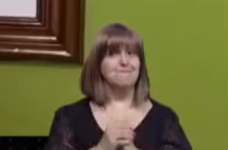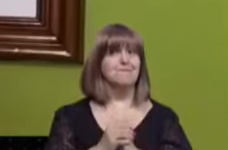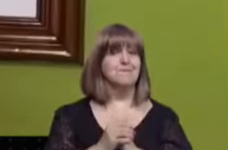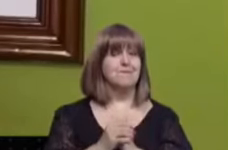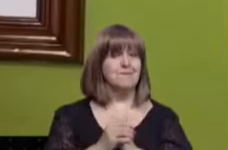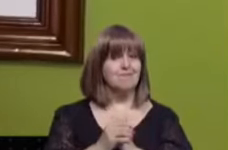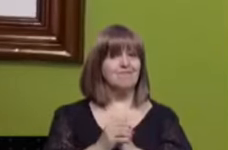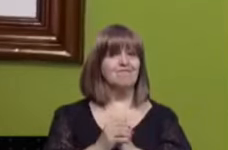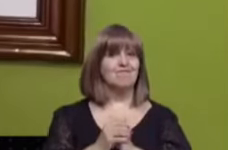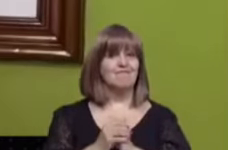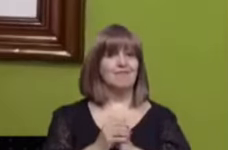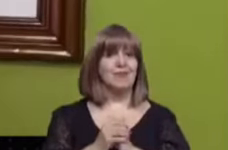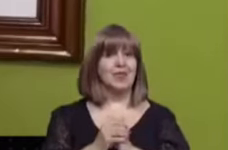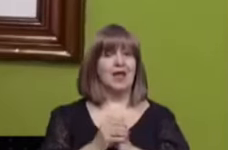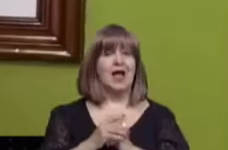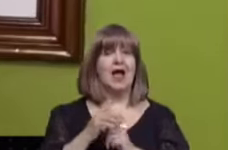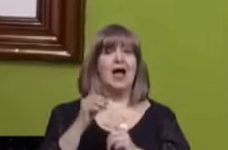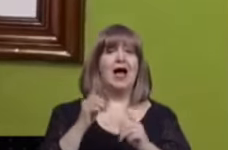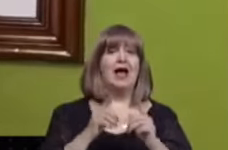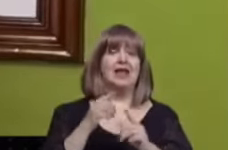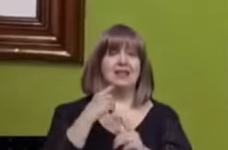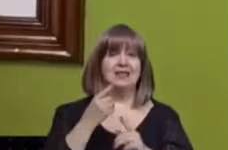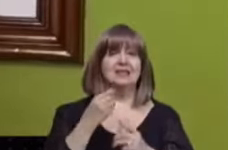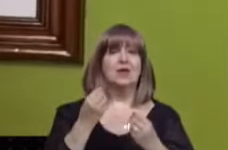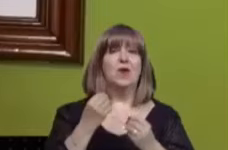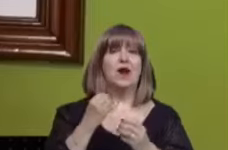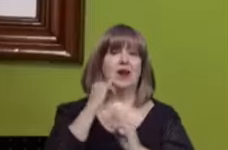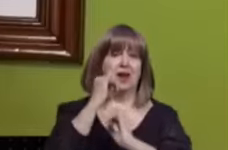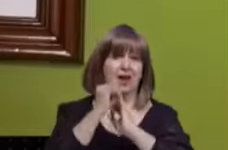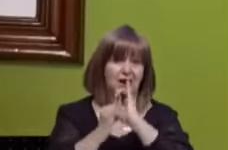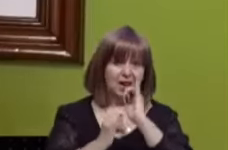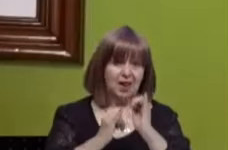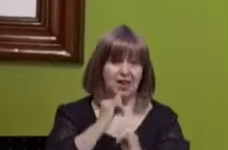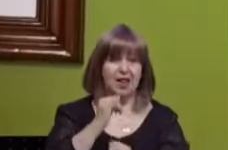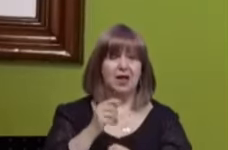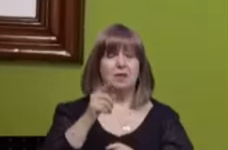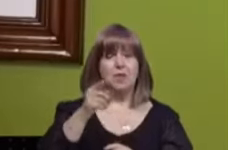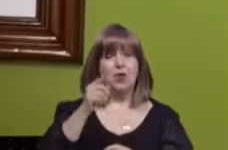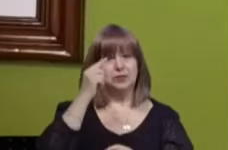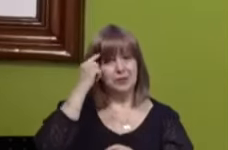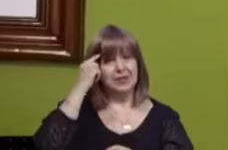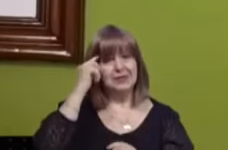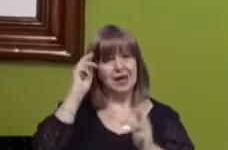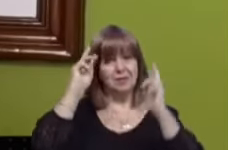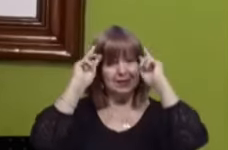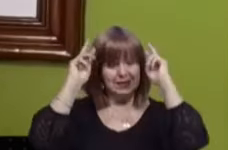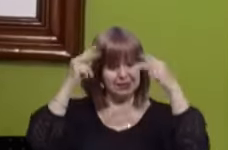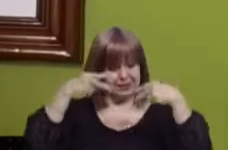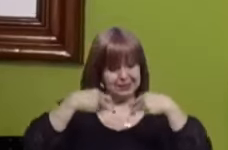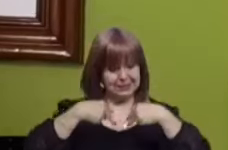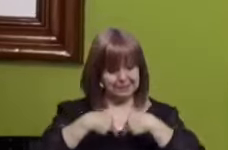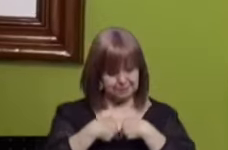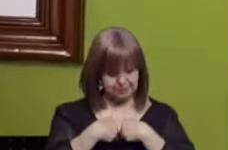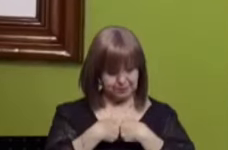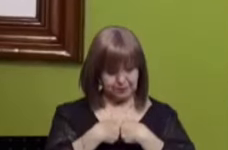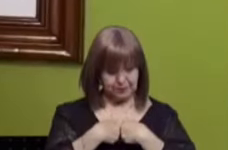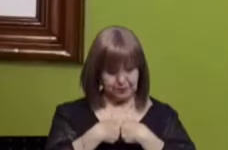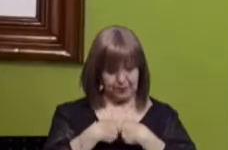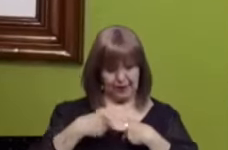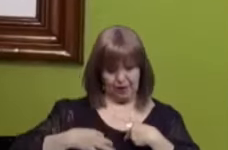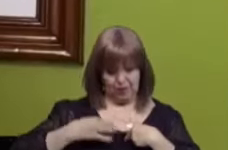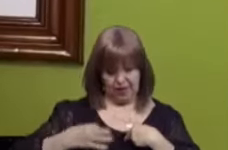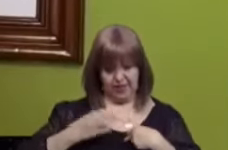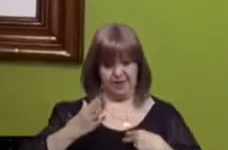empiezan a construir. Ahí, Marce, el consejo es, mirá, volvé a vos. Vos tenés la respuesta por tu propia